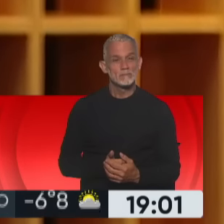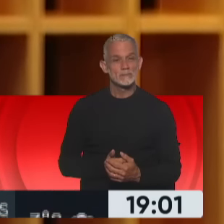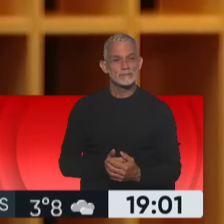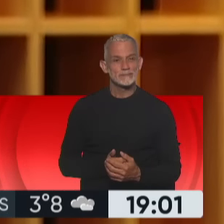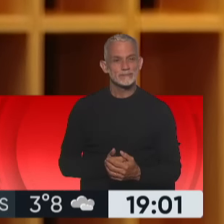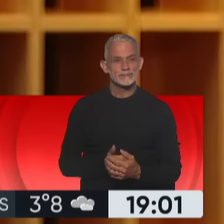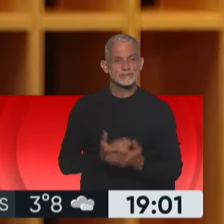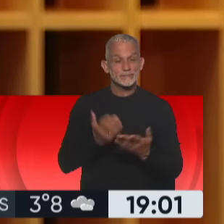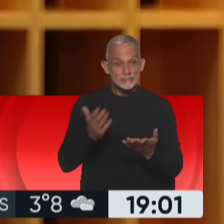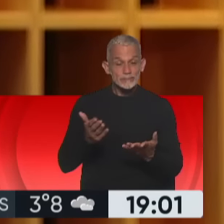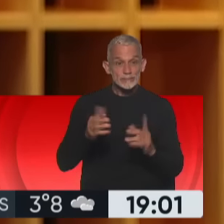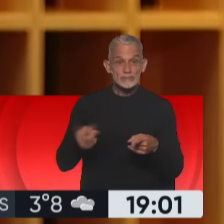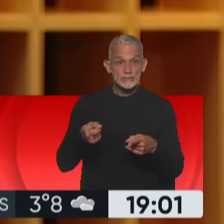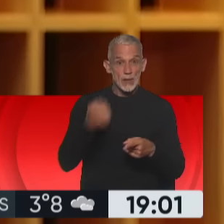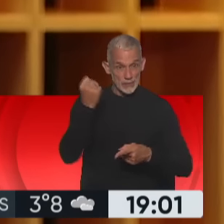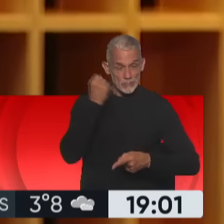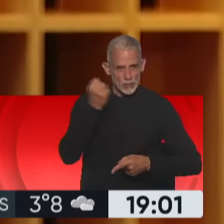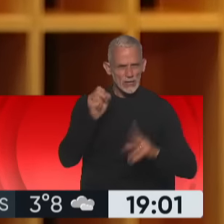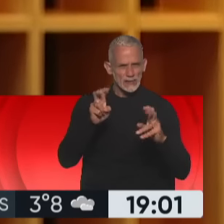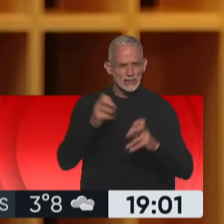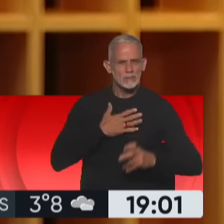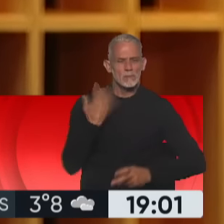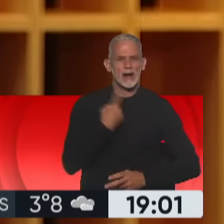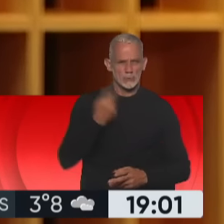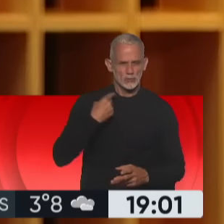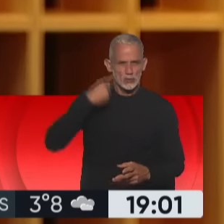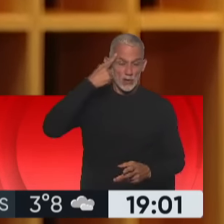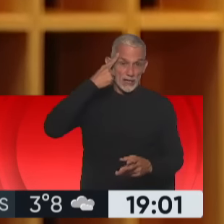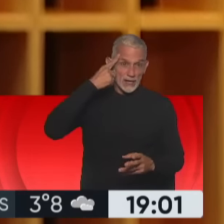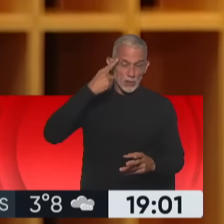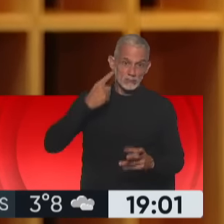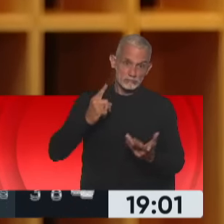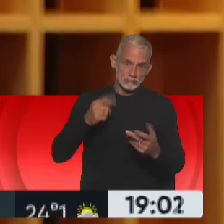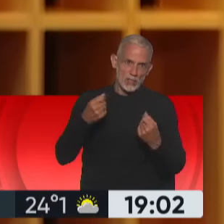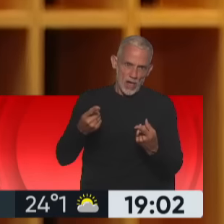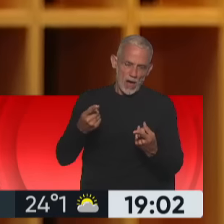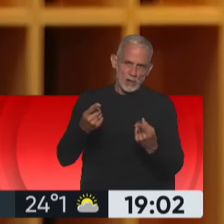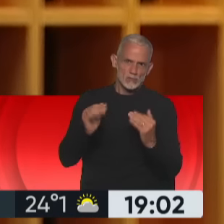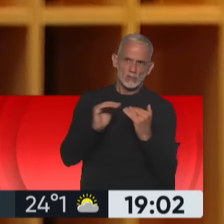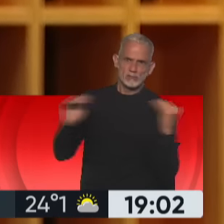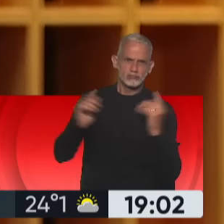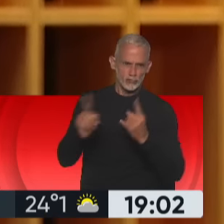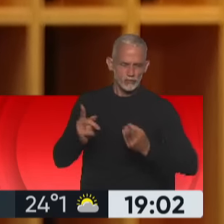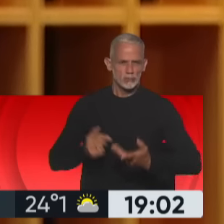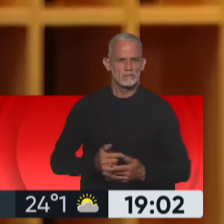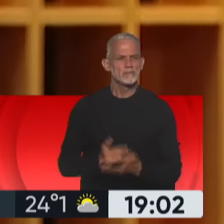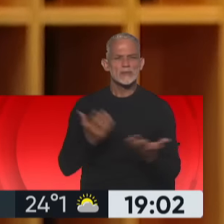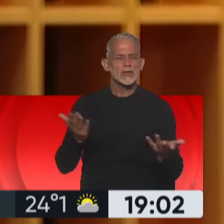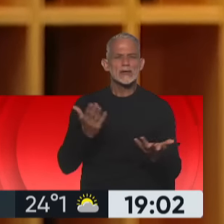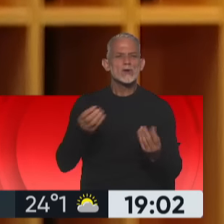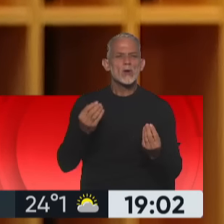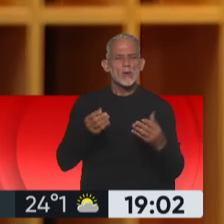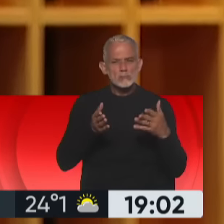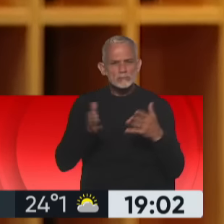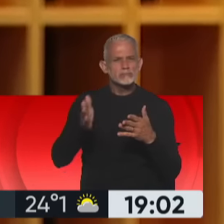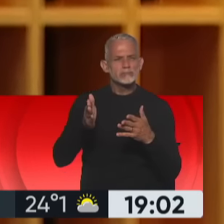otro tema también muy importante para nosotros y que creemos que es lo que le da sustentabilidad a esto, es lo que es la vía de la